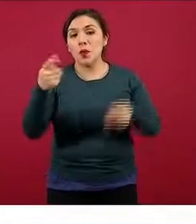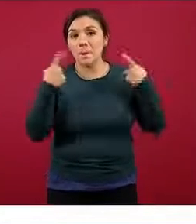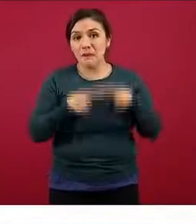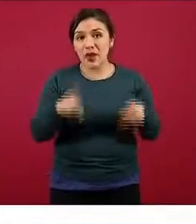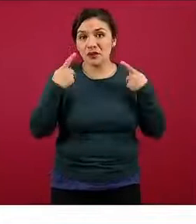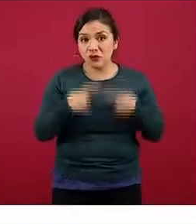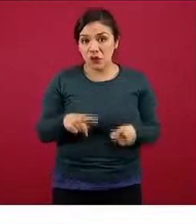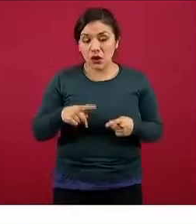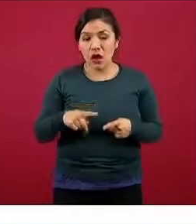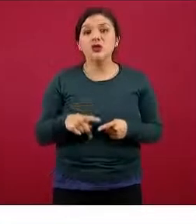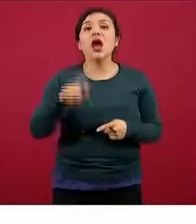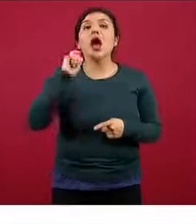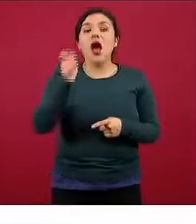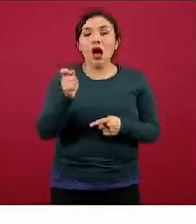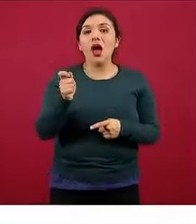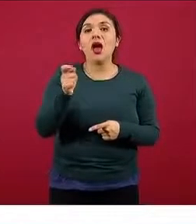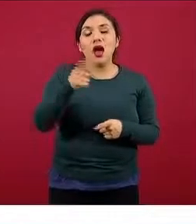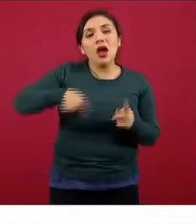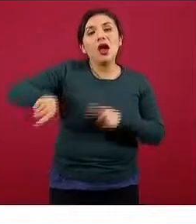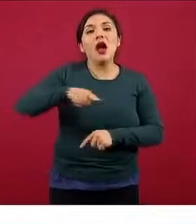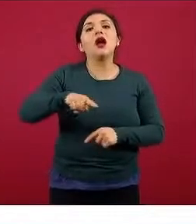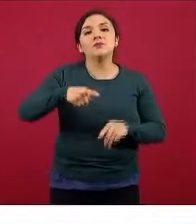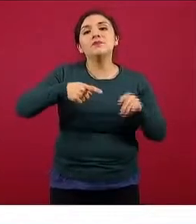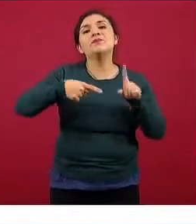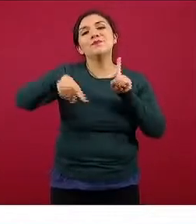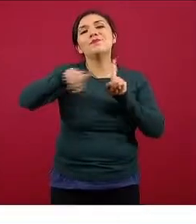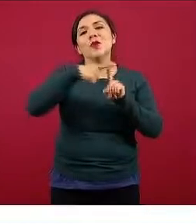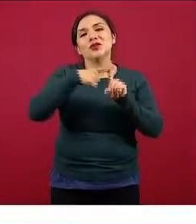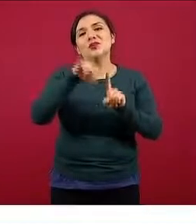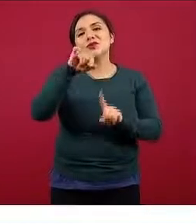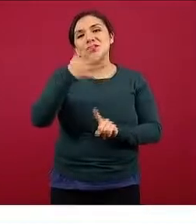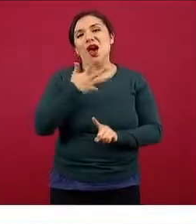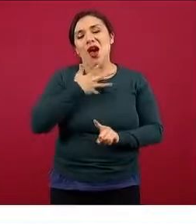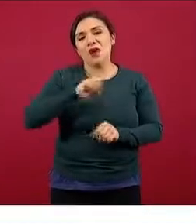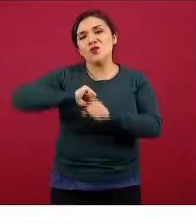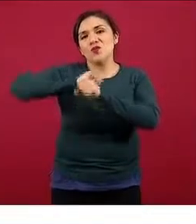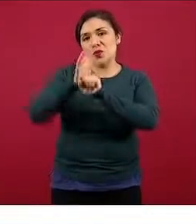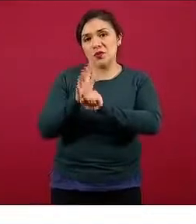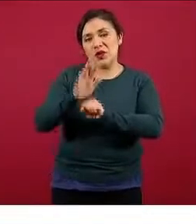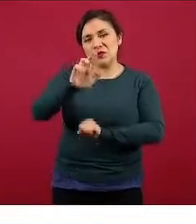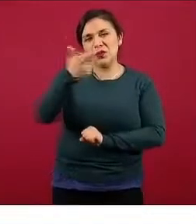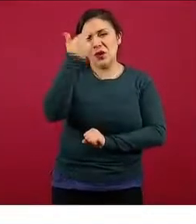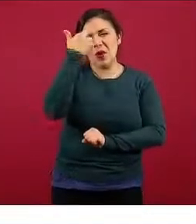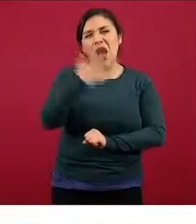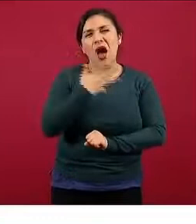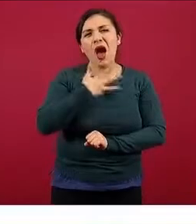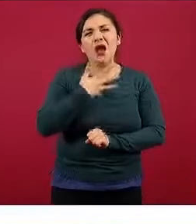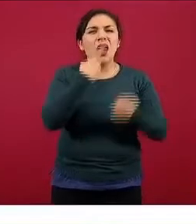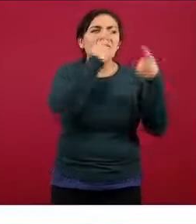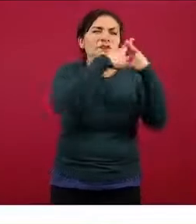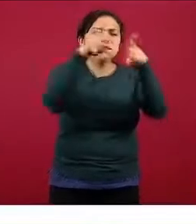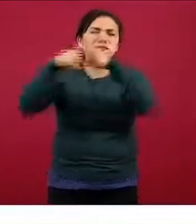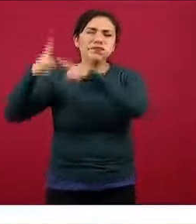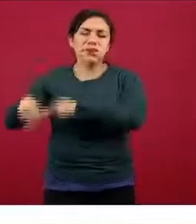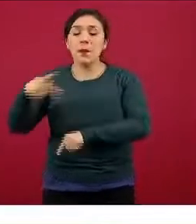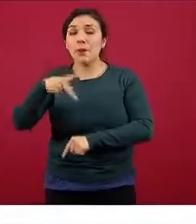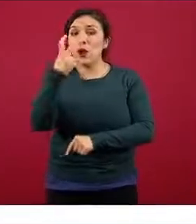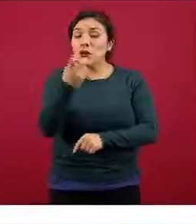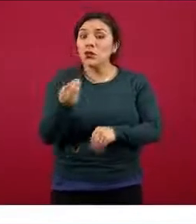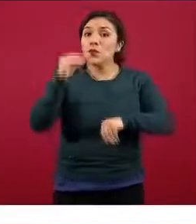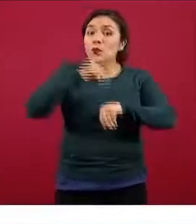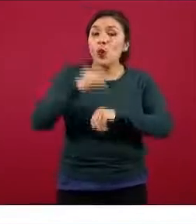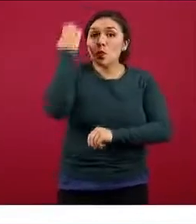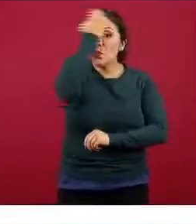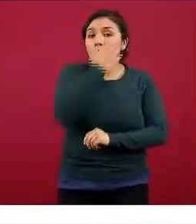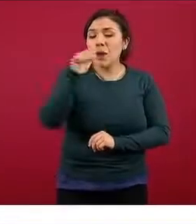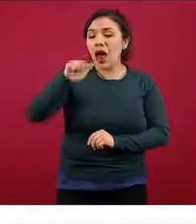1.350.079 individuos fueron confirmados, ¿no? Acuérdense que tenemos una diversidad, pero esta incorporación de las